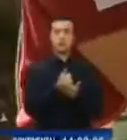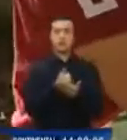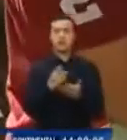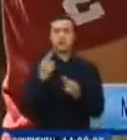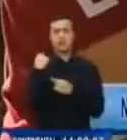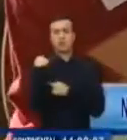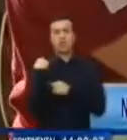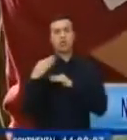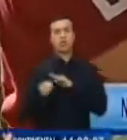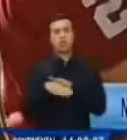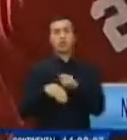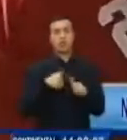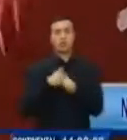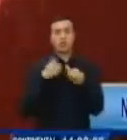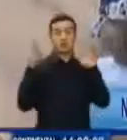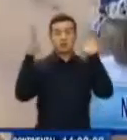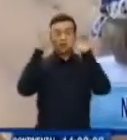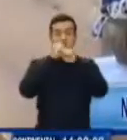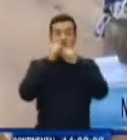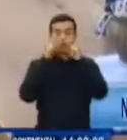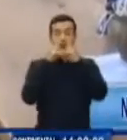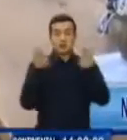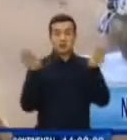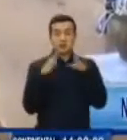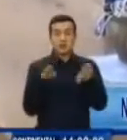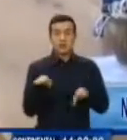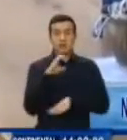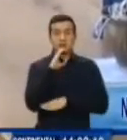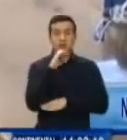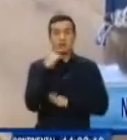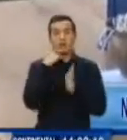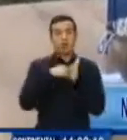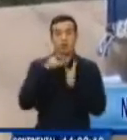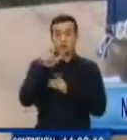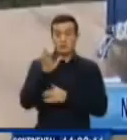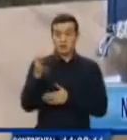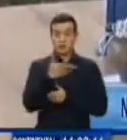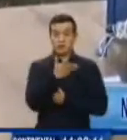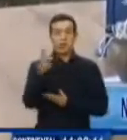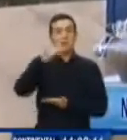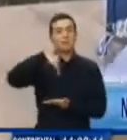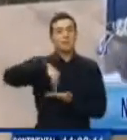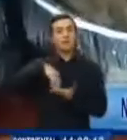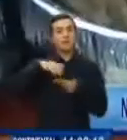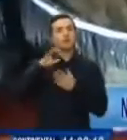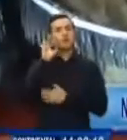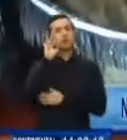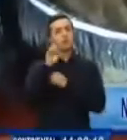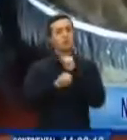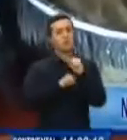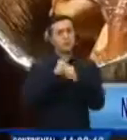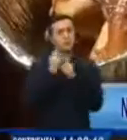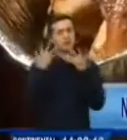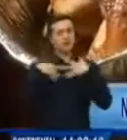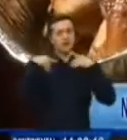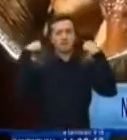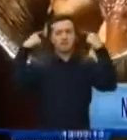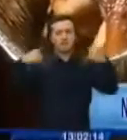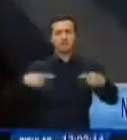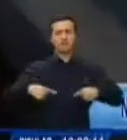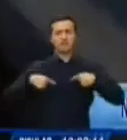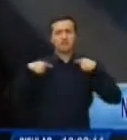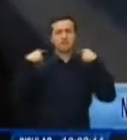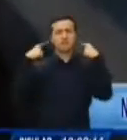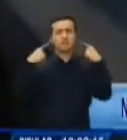de cara a la cena navideña por ejemplo esta familia de manabitas ya lleva nueve años horneando pavos pollos